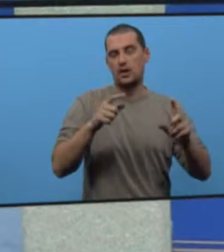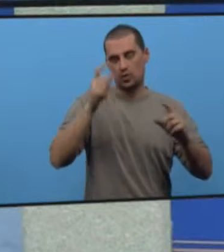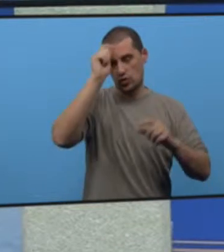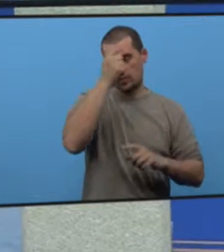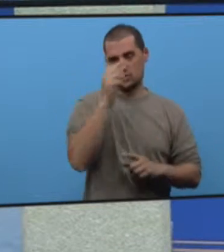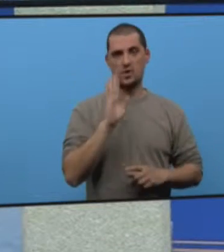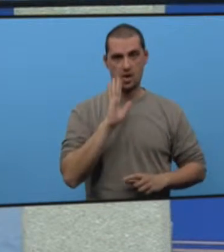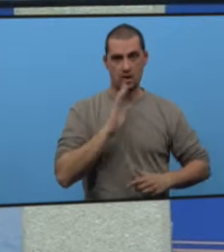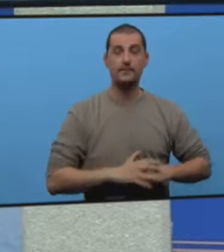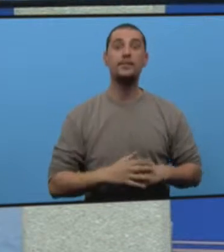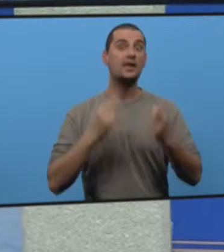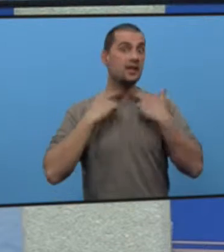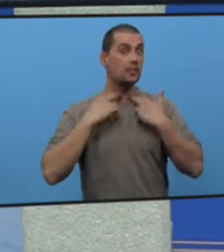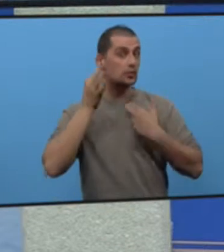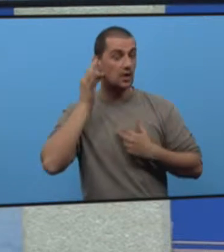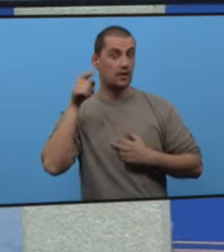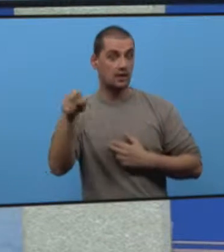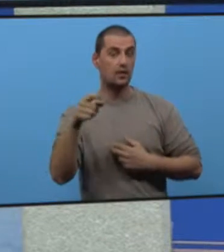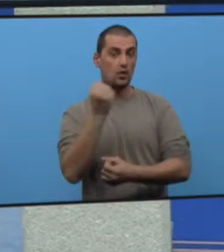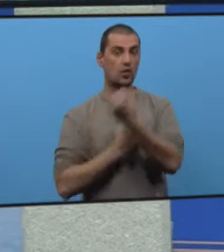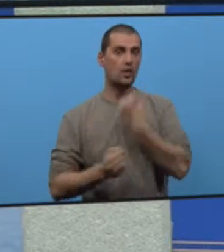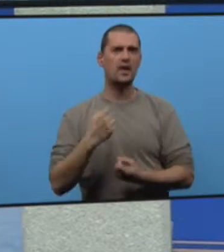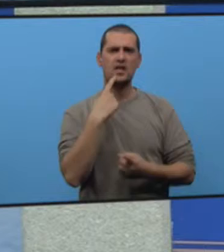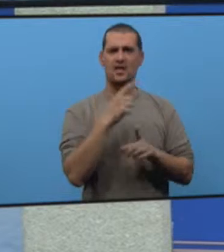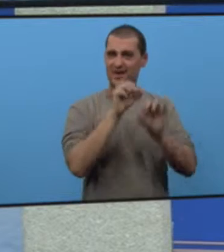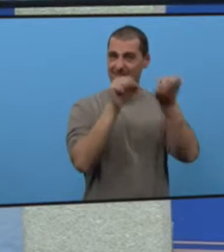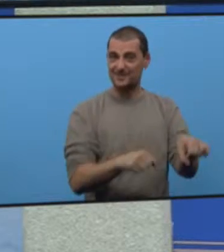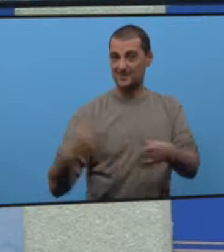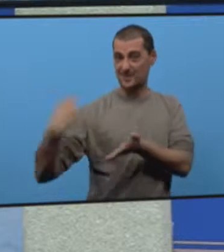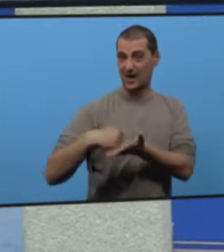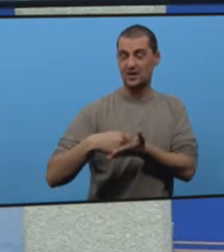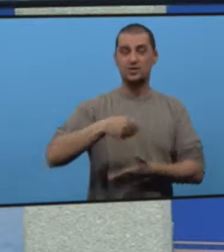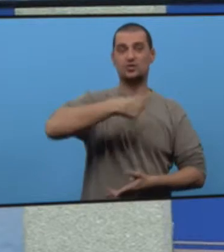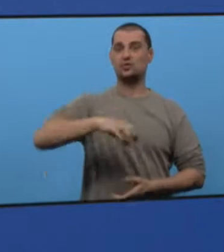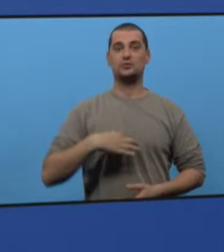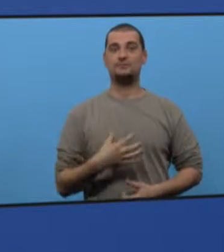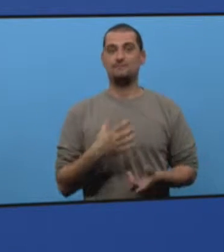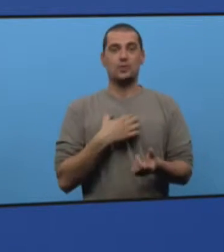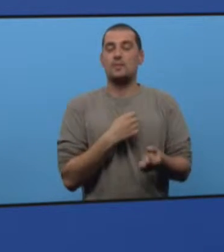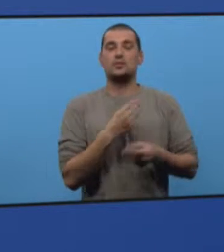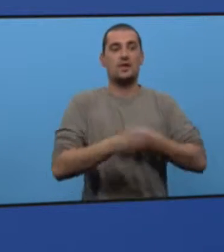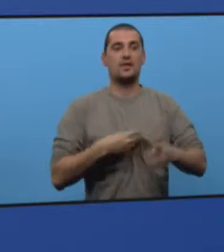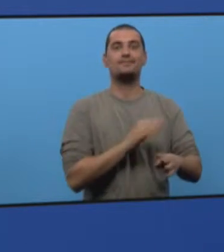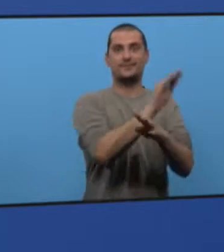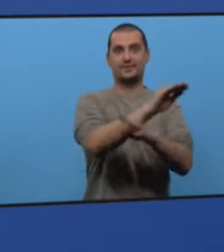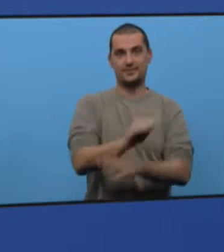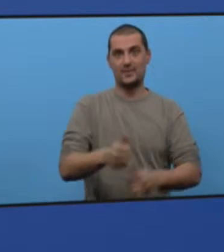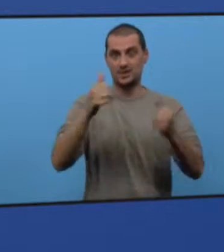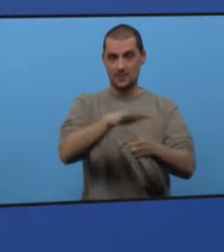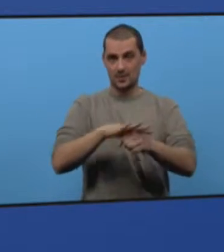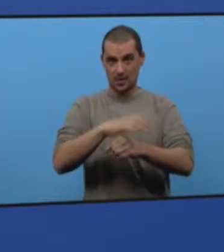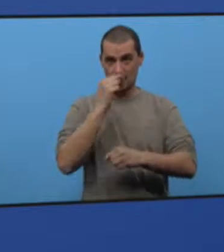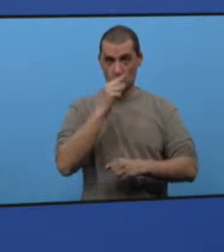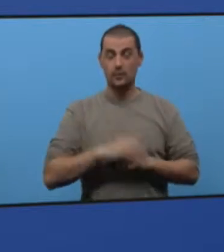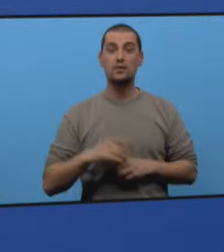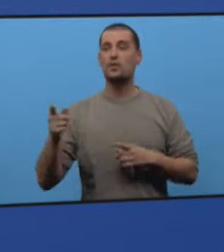conceptos. A deputada de Economía denunciou este xoves que o retraso dos pagos privan de inversións á provincia. A maiores de non pagar